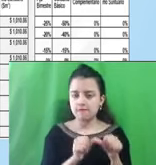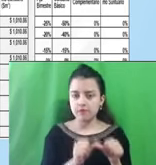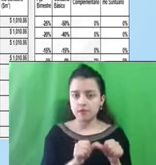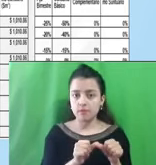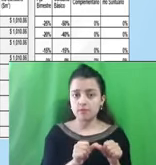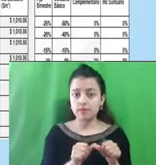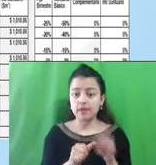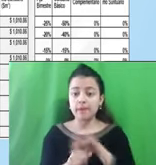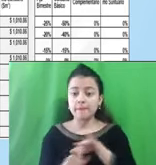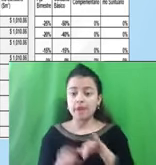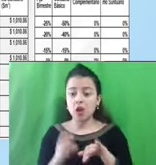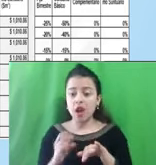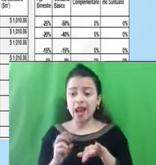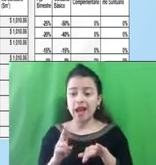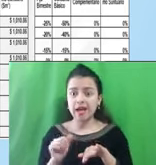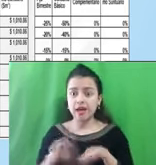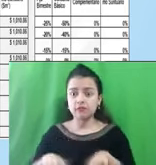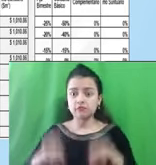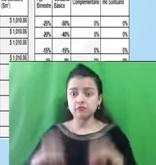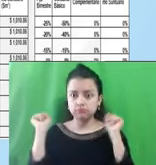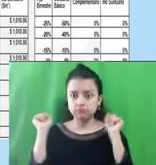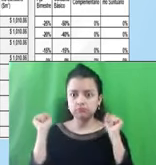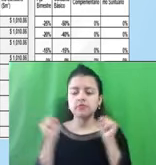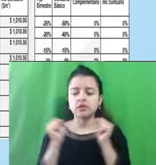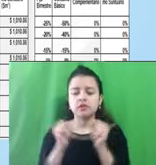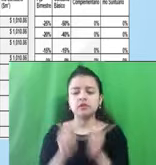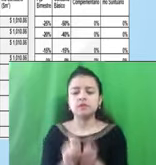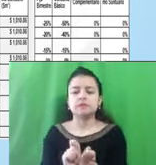la restricción, se realizó un ajuste